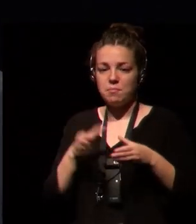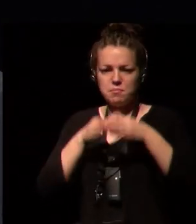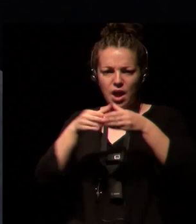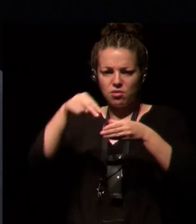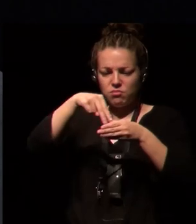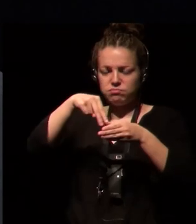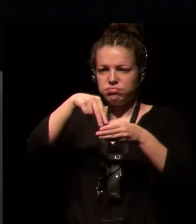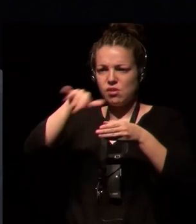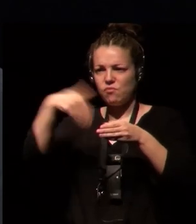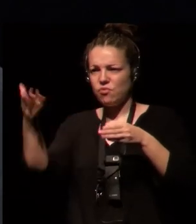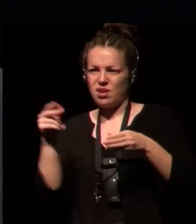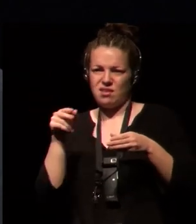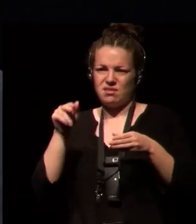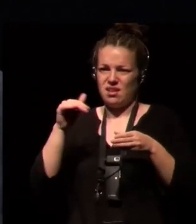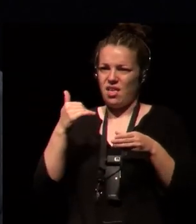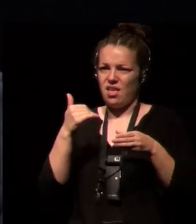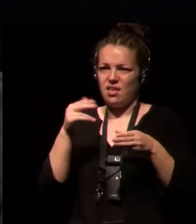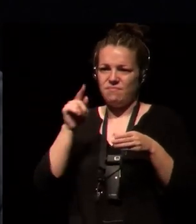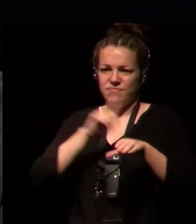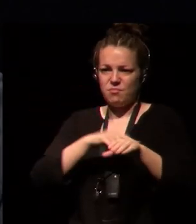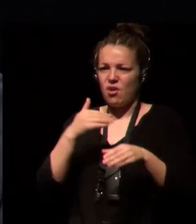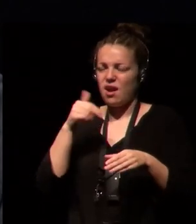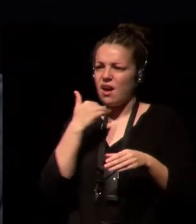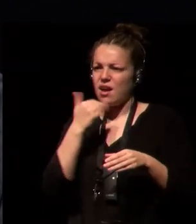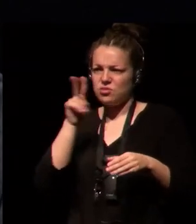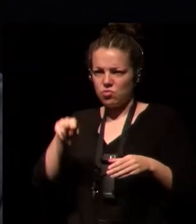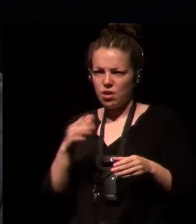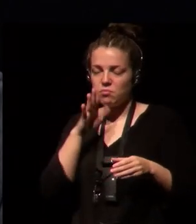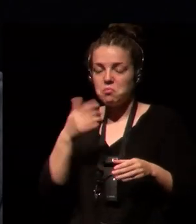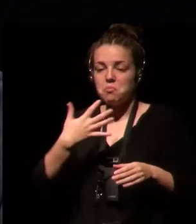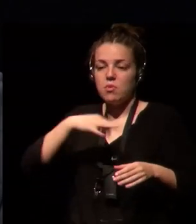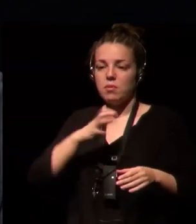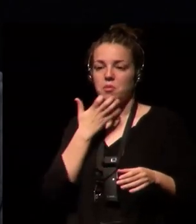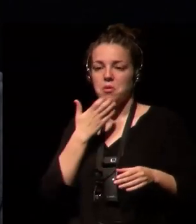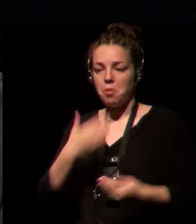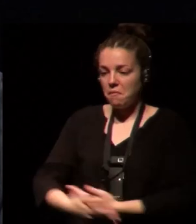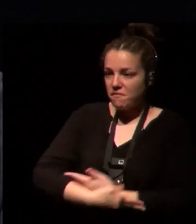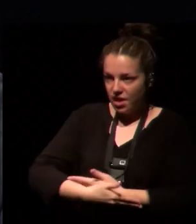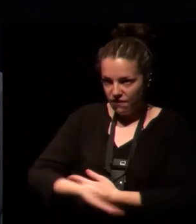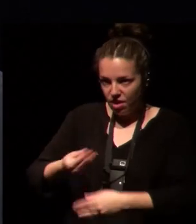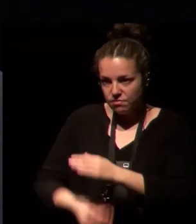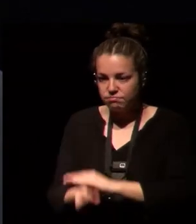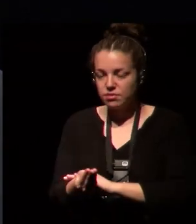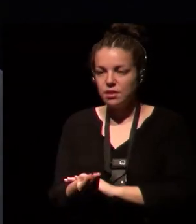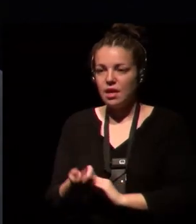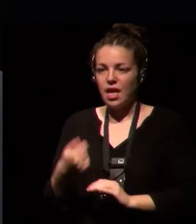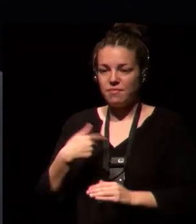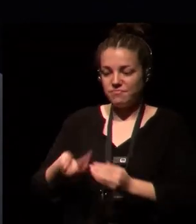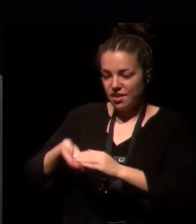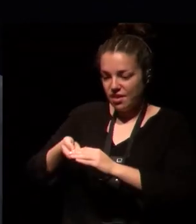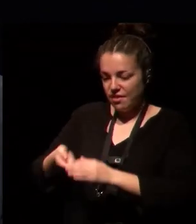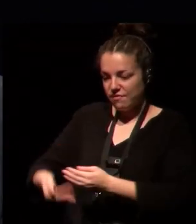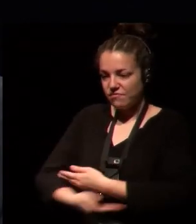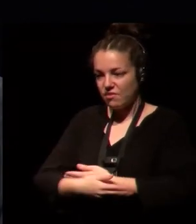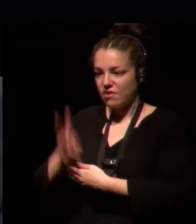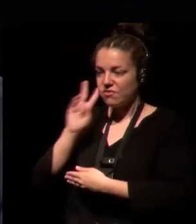and they won't see that child until the child is over two. No van a ver a ese niño hasta que tenga más de 17 times more dangerous than mining. Es